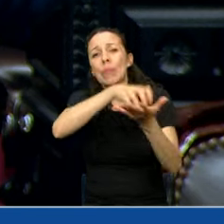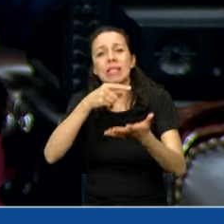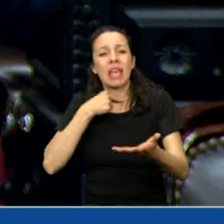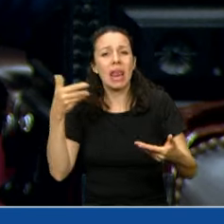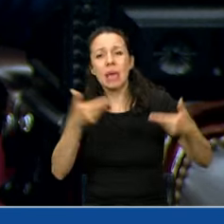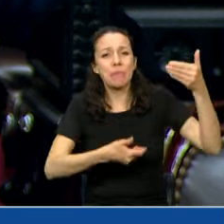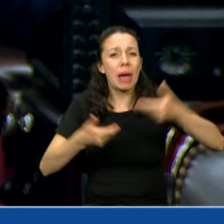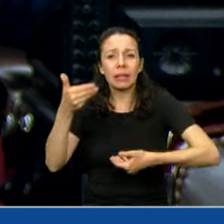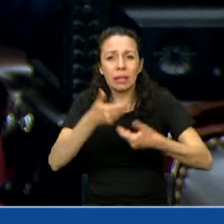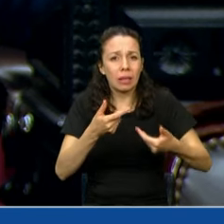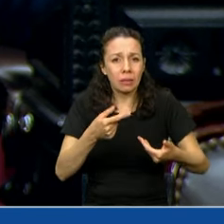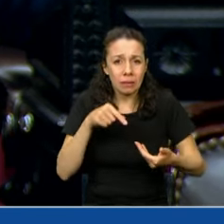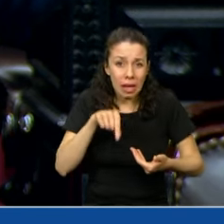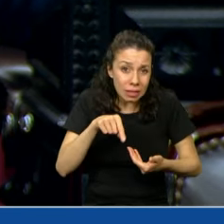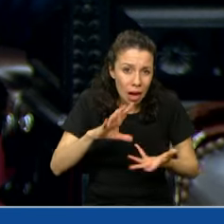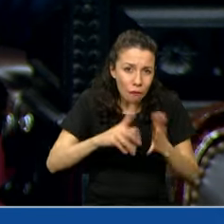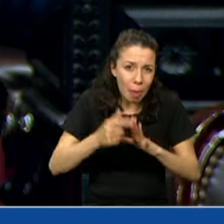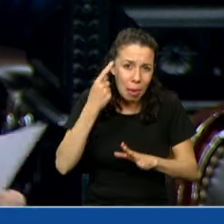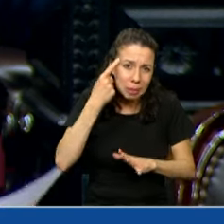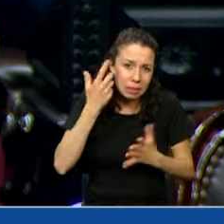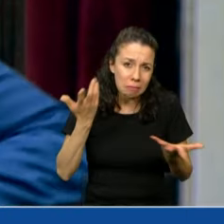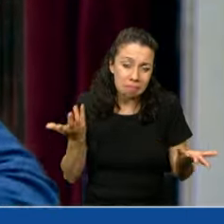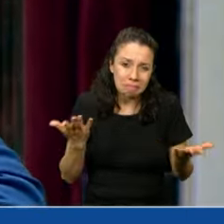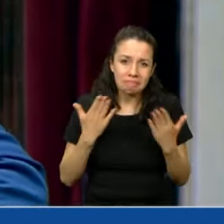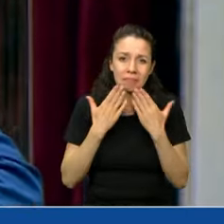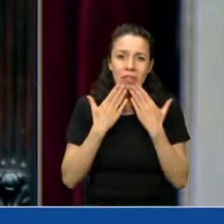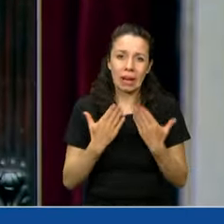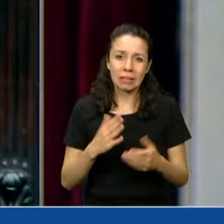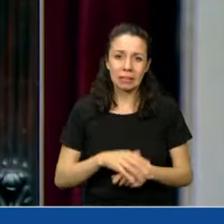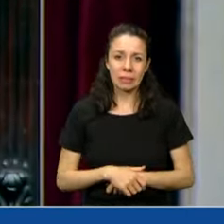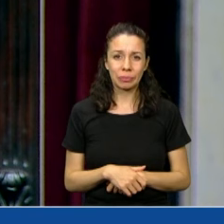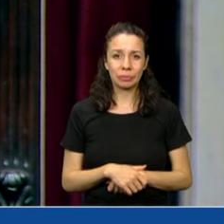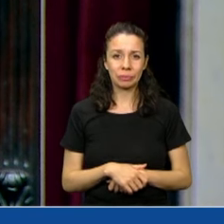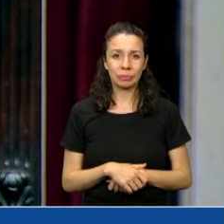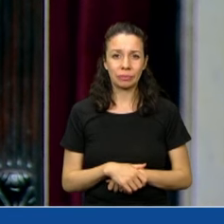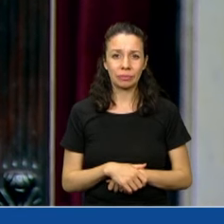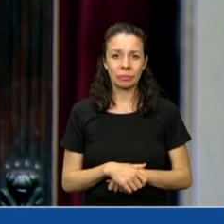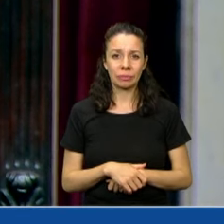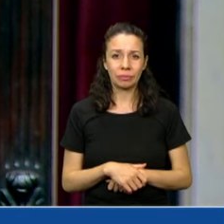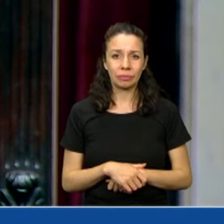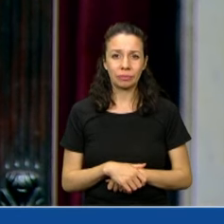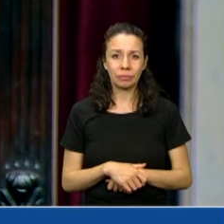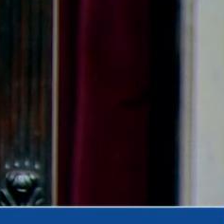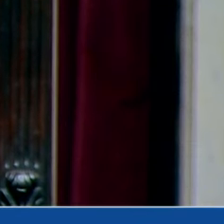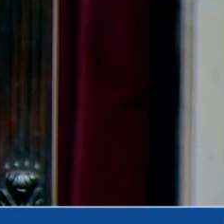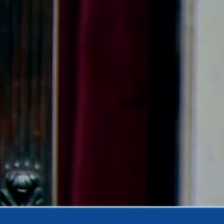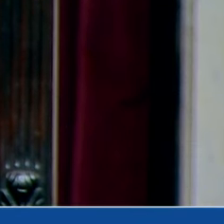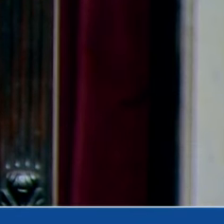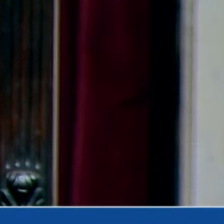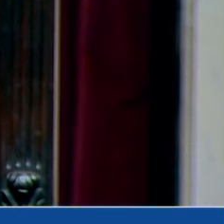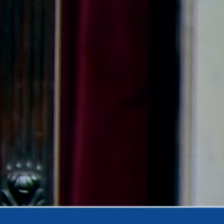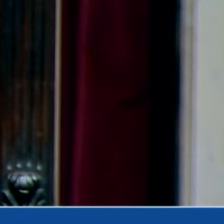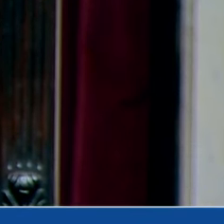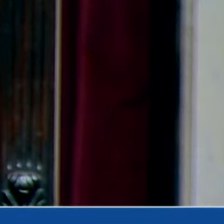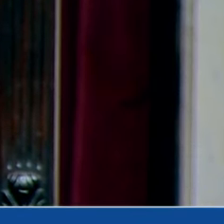criterio para incentivar inversiones Muchas gracias gracias diputada continúa en el uso de la palabra el diputado por la